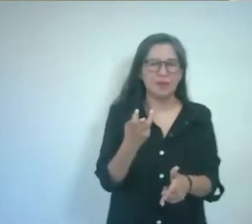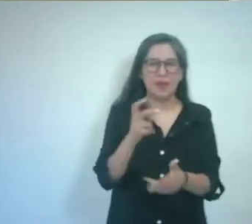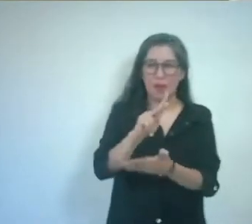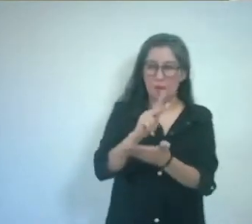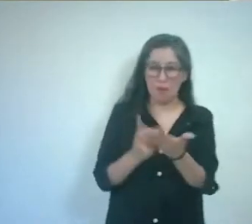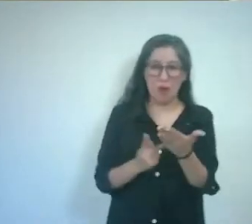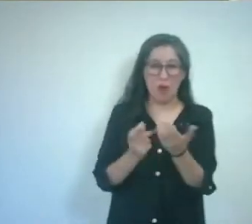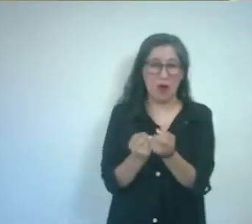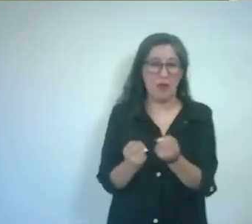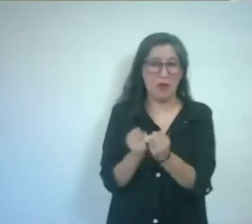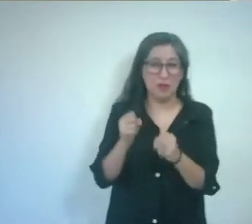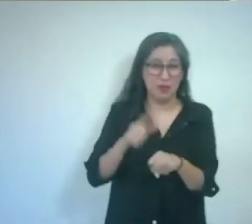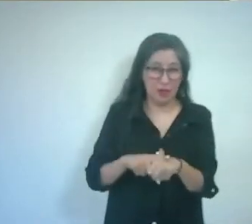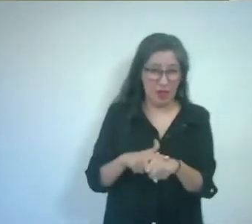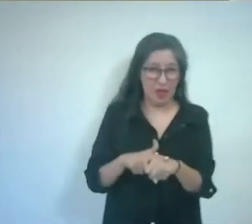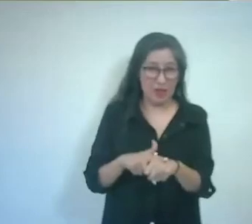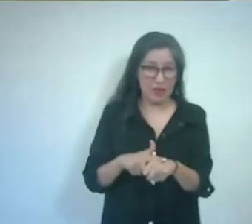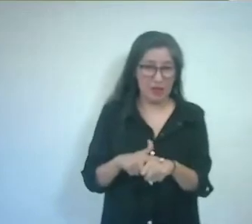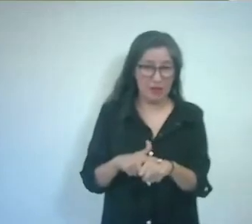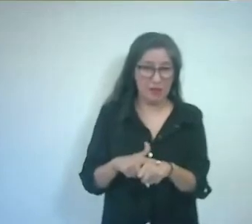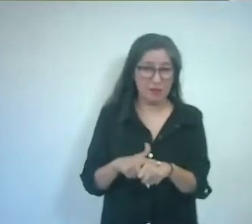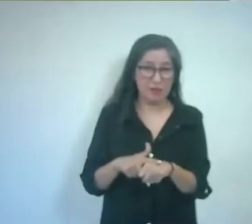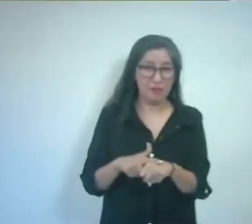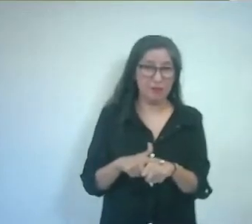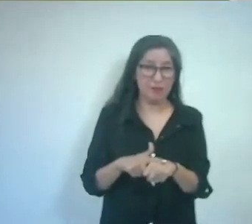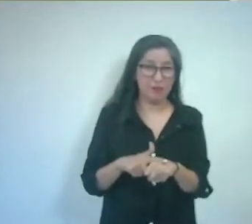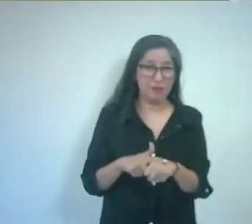programas sociales